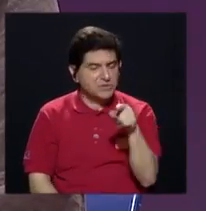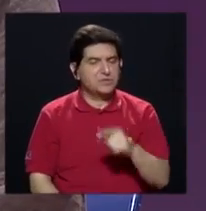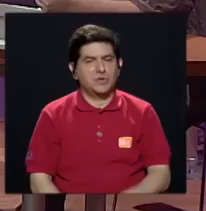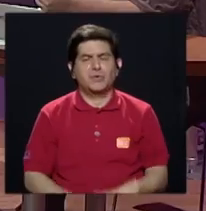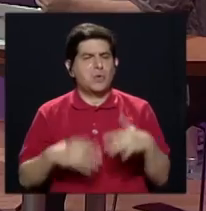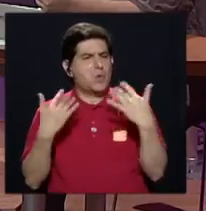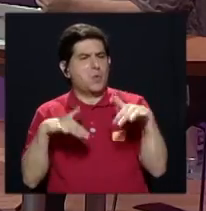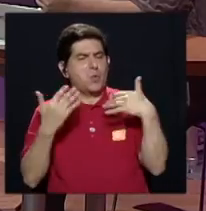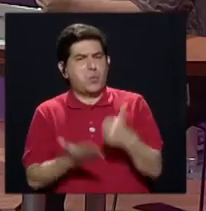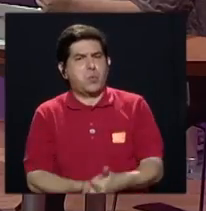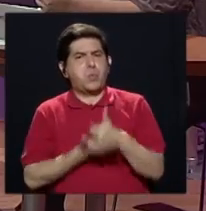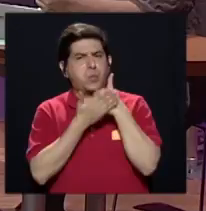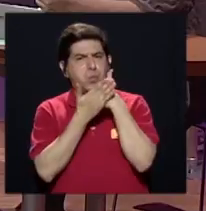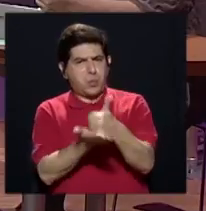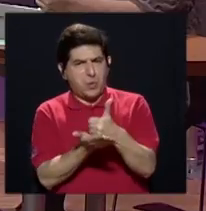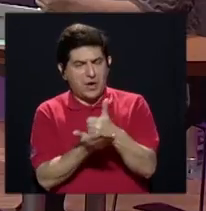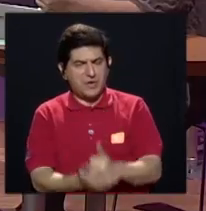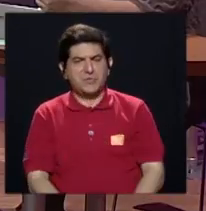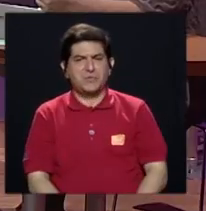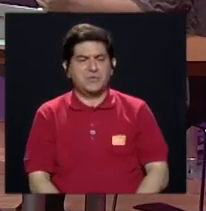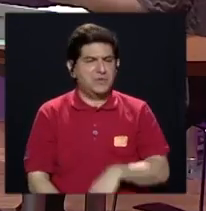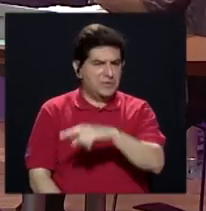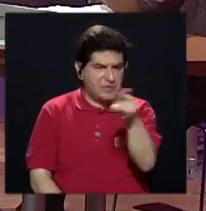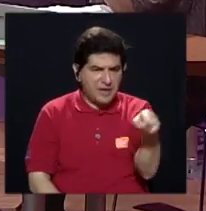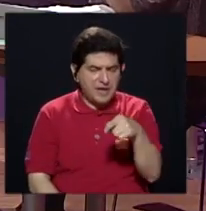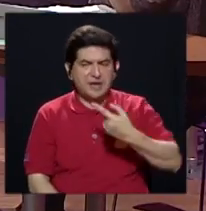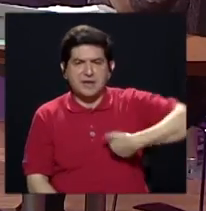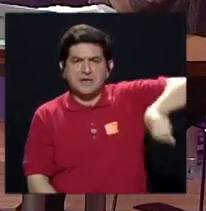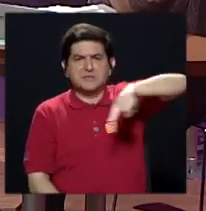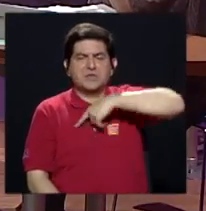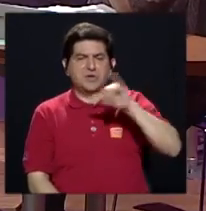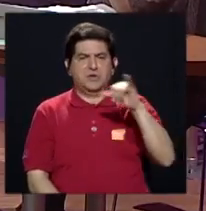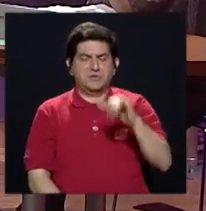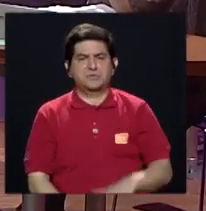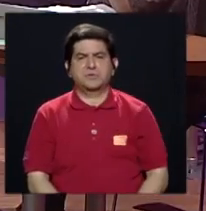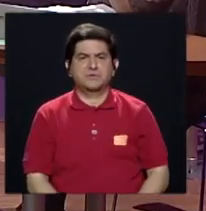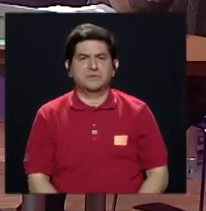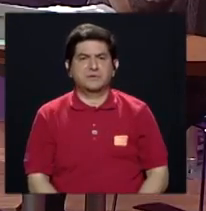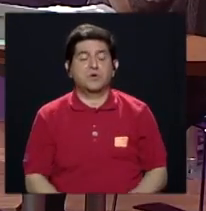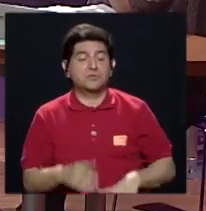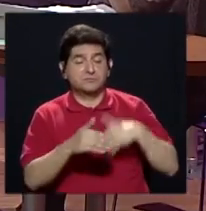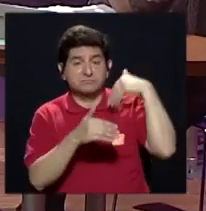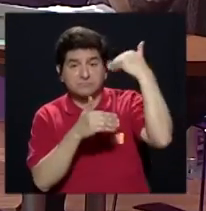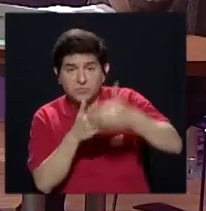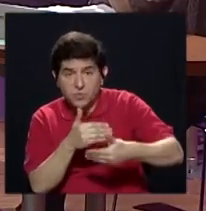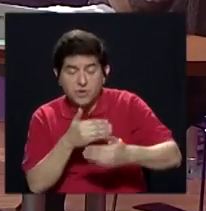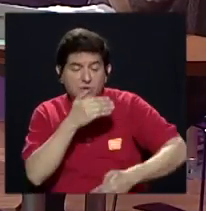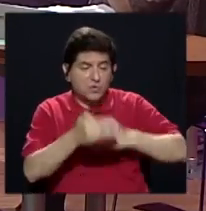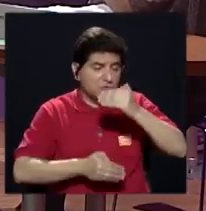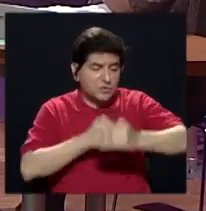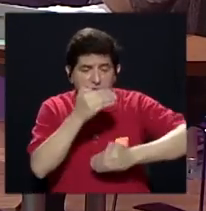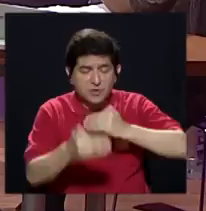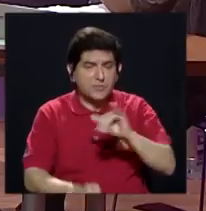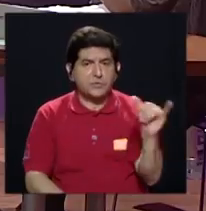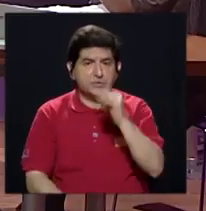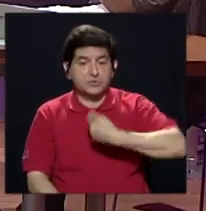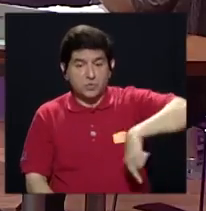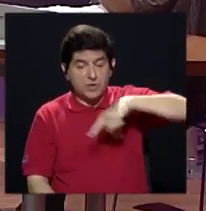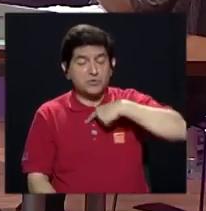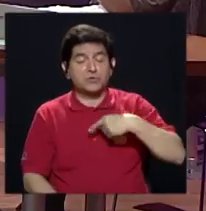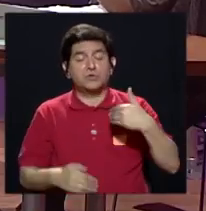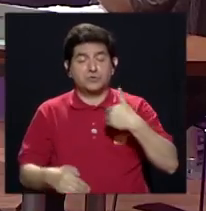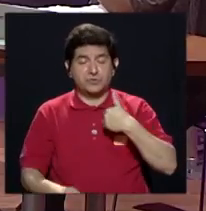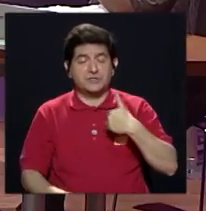gran ayuda tanto para ellas como para nosotros también porque nosotras también después de hacer los procesos Pues también quedamos